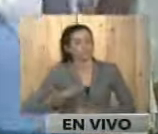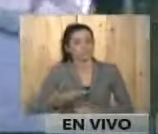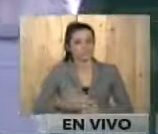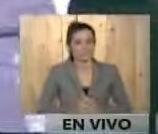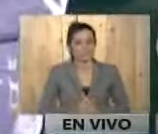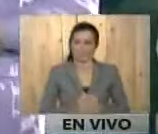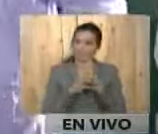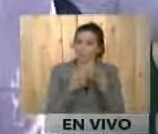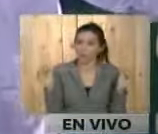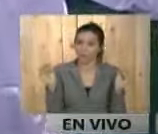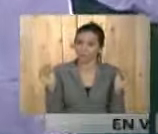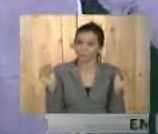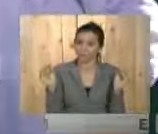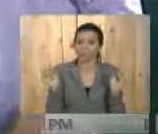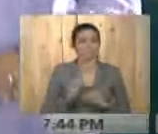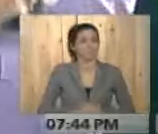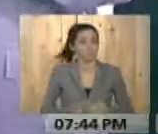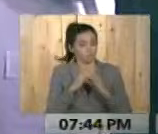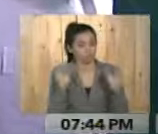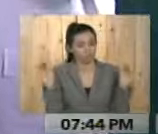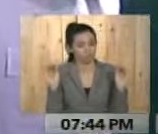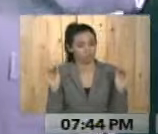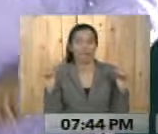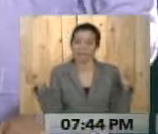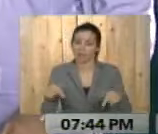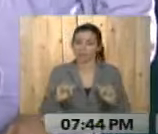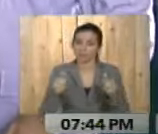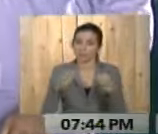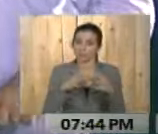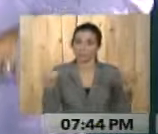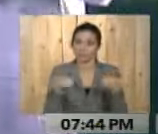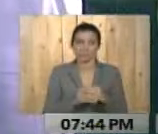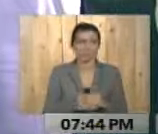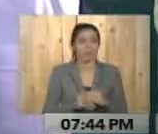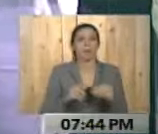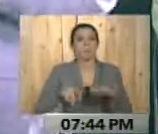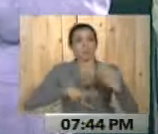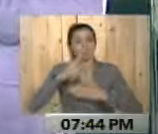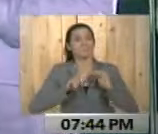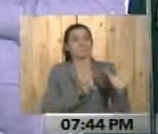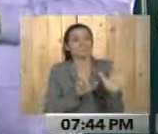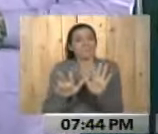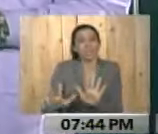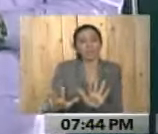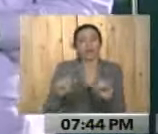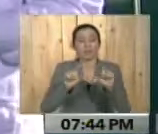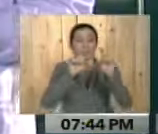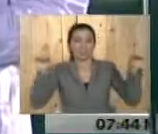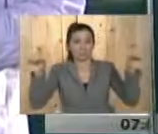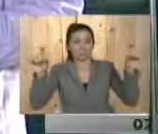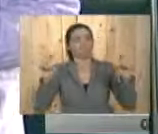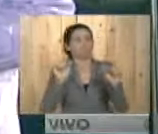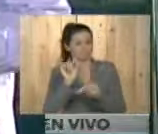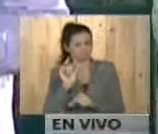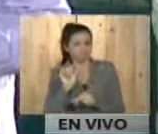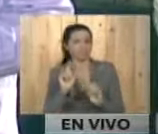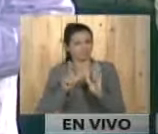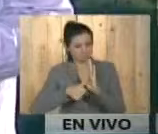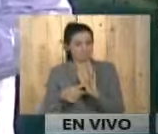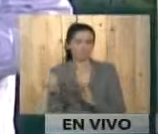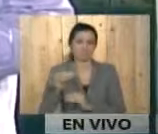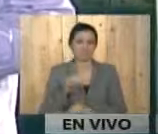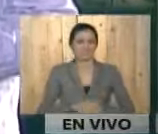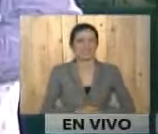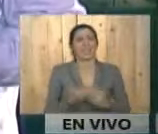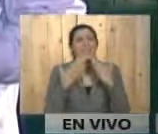pues. Con todo, venimos con todo. Programa número 68. Vamos a los titulares y volvemos bien pronto. Gracias a